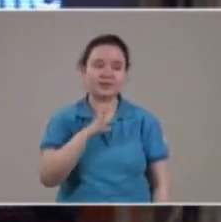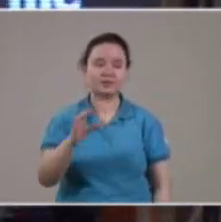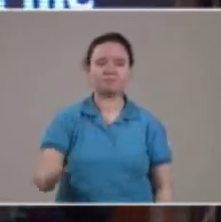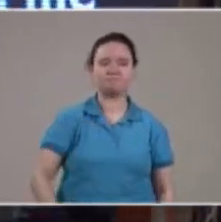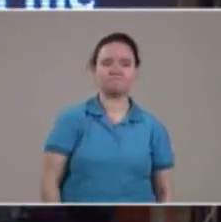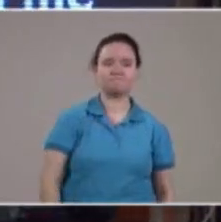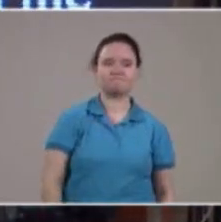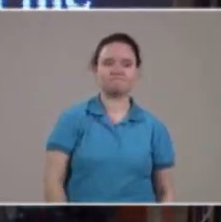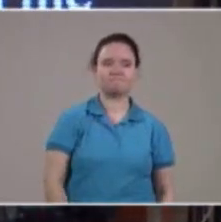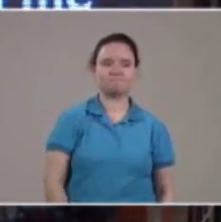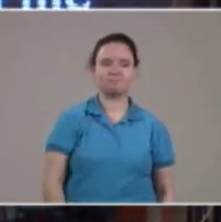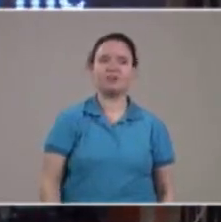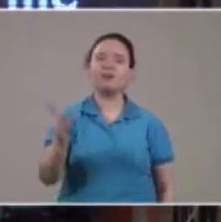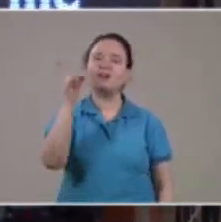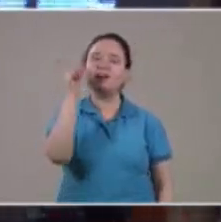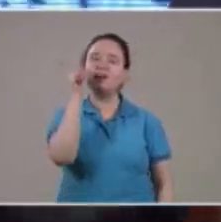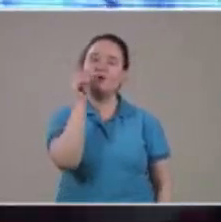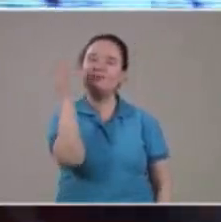y señoras,